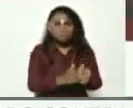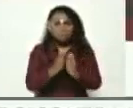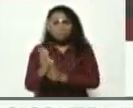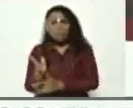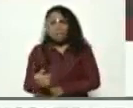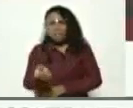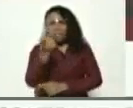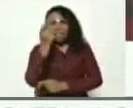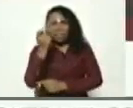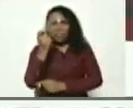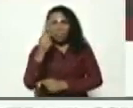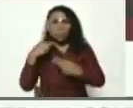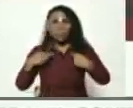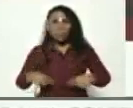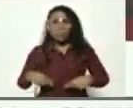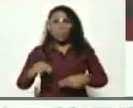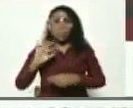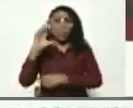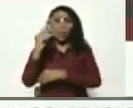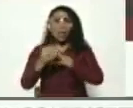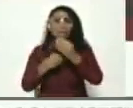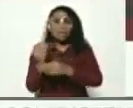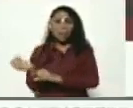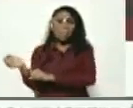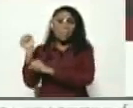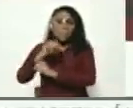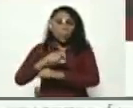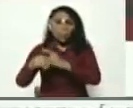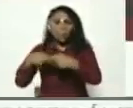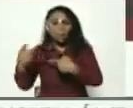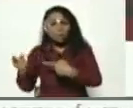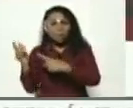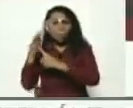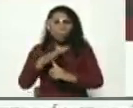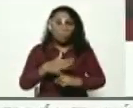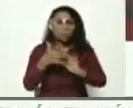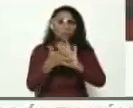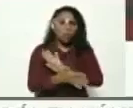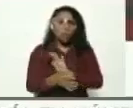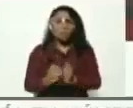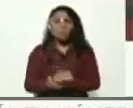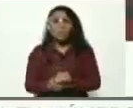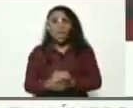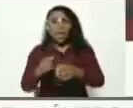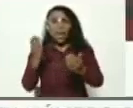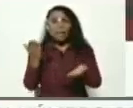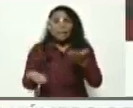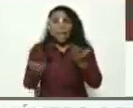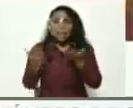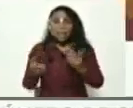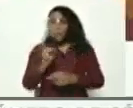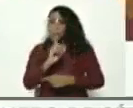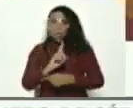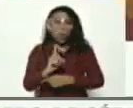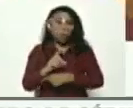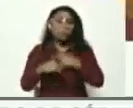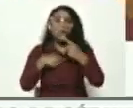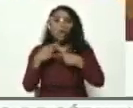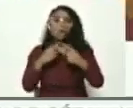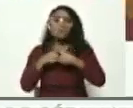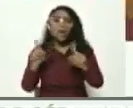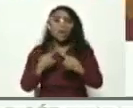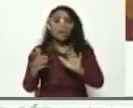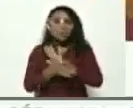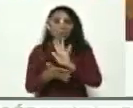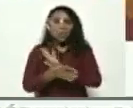ninguna raza logre anonadar a otras. La causa del equilibrio no es racial, como podría suponerse en un